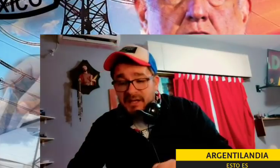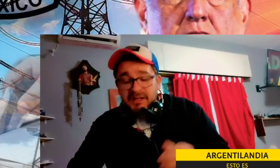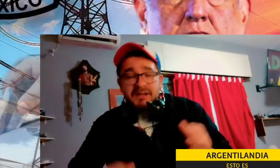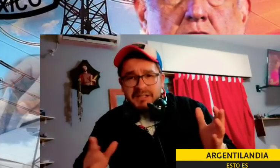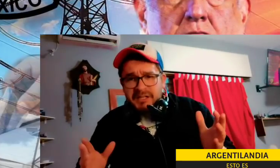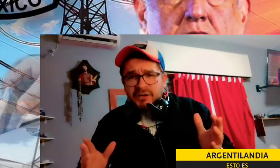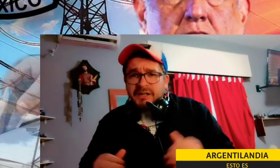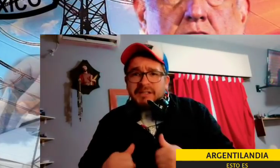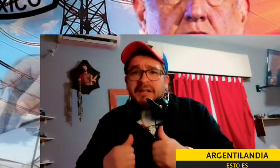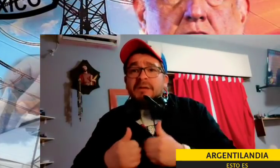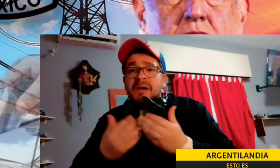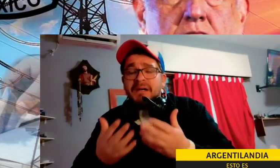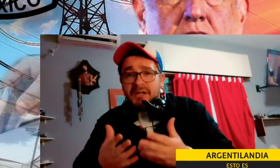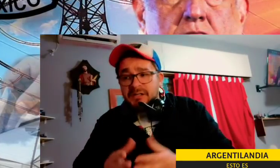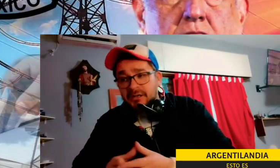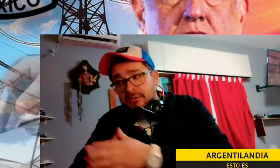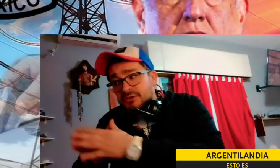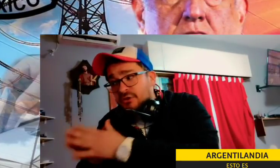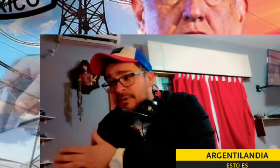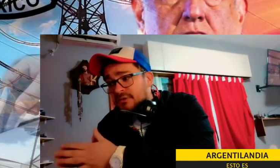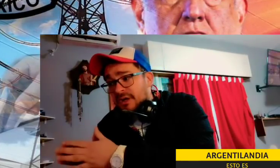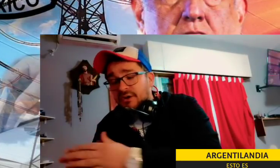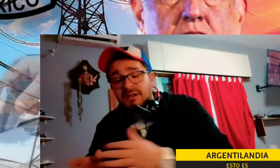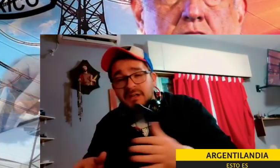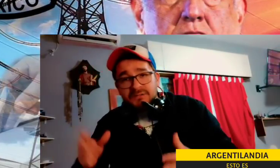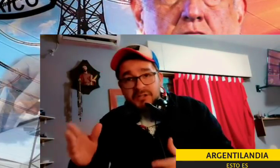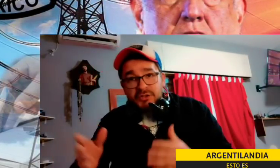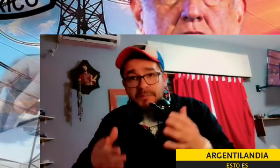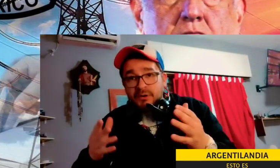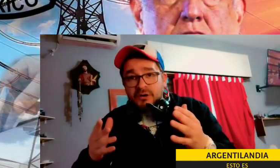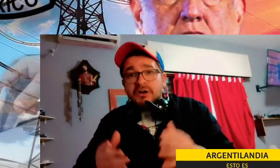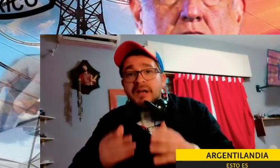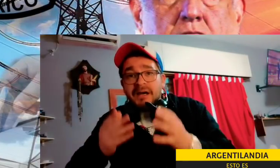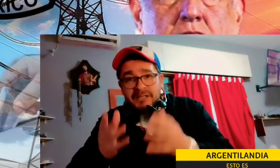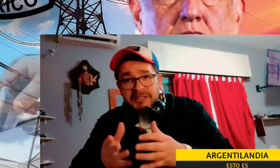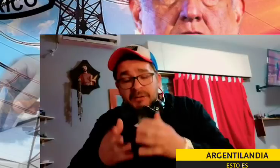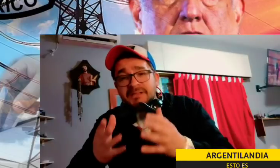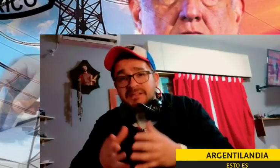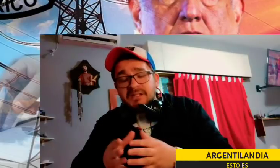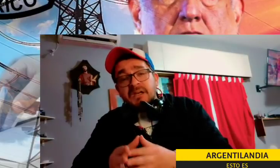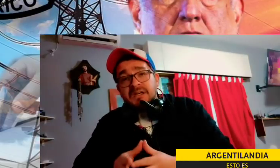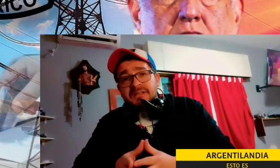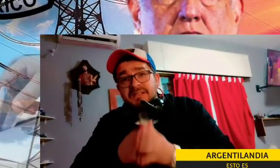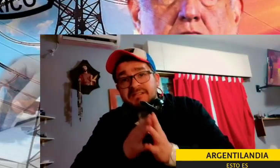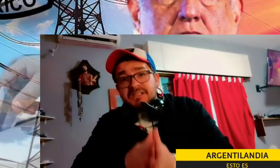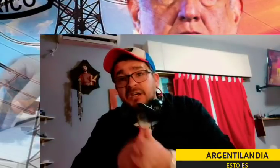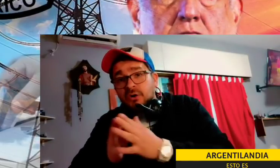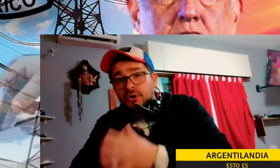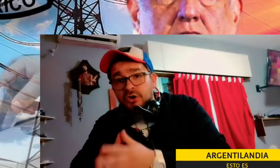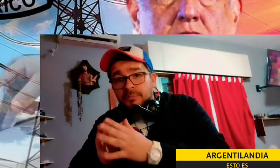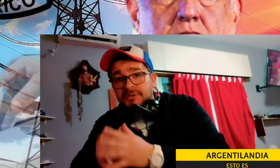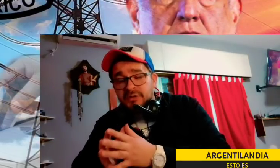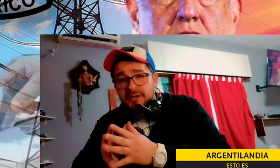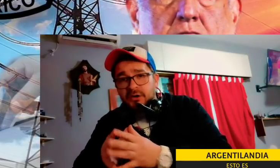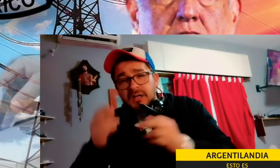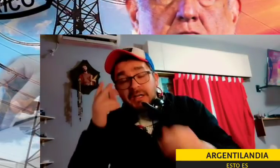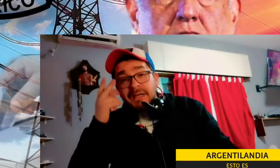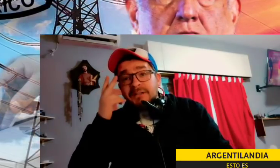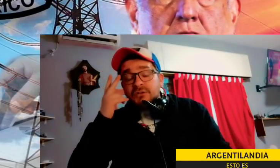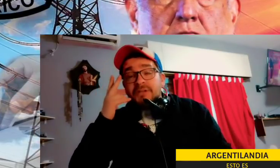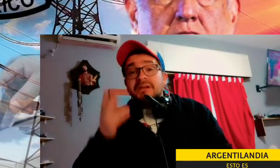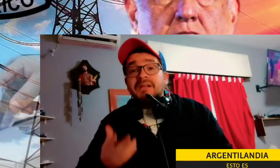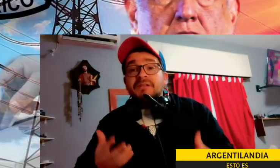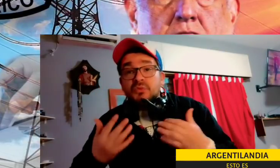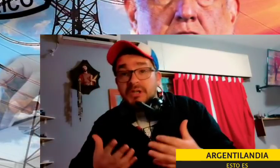el pueblo manda, y creo que tienen que estar más que tranquilos, como hizo López Obrador. Dentro de poco la gente va a decidir si sigue o no López